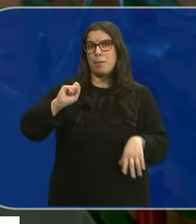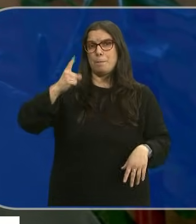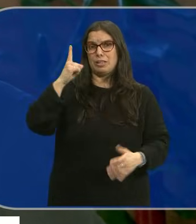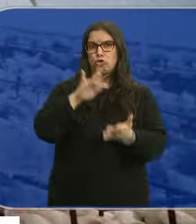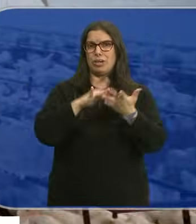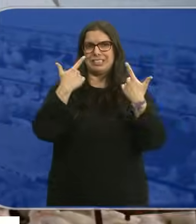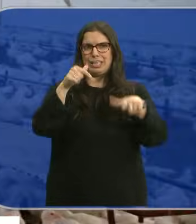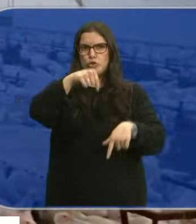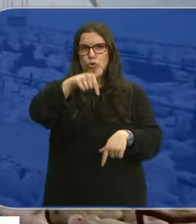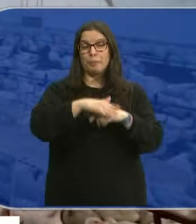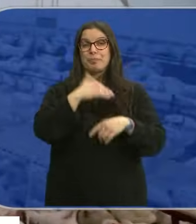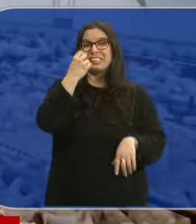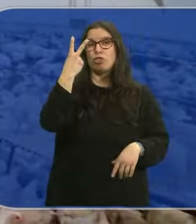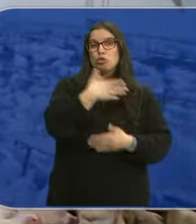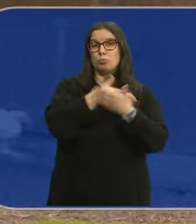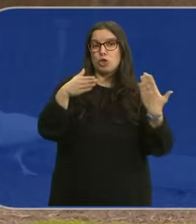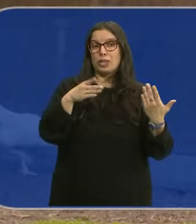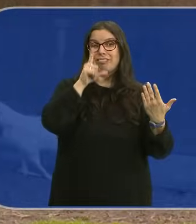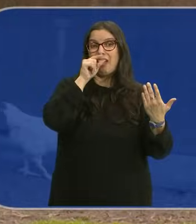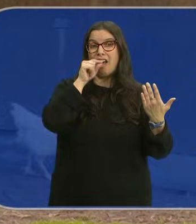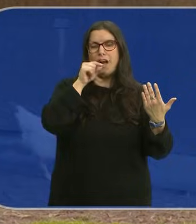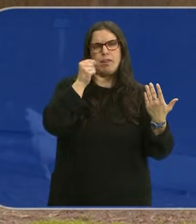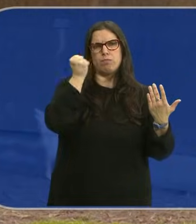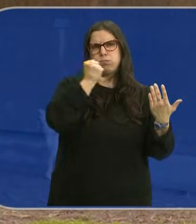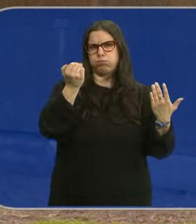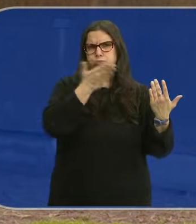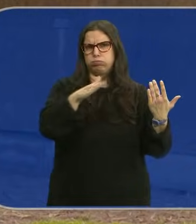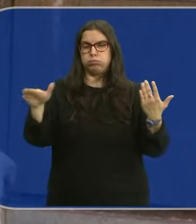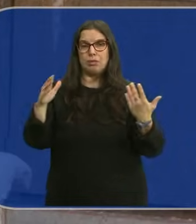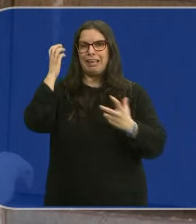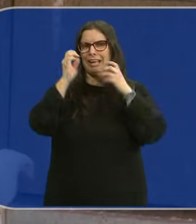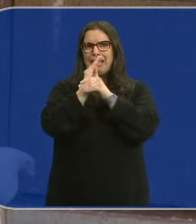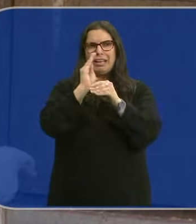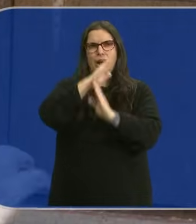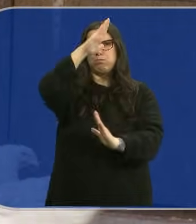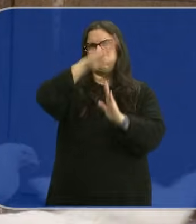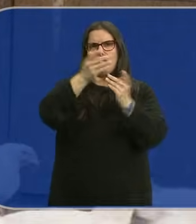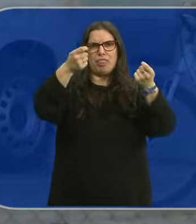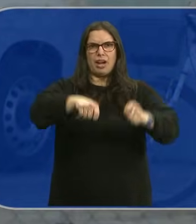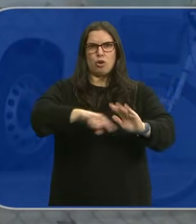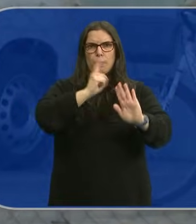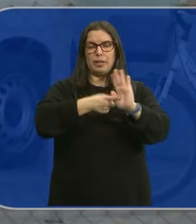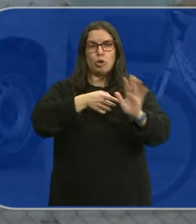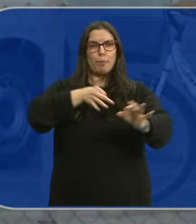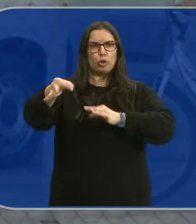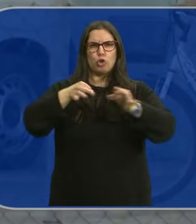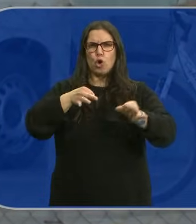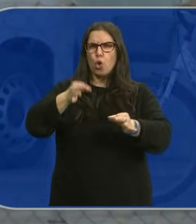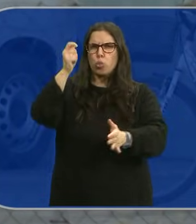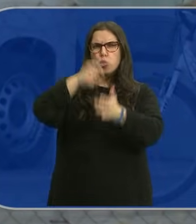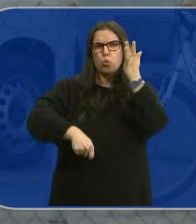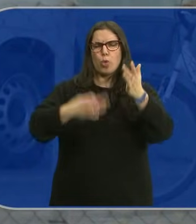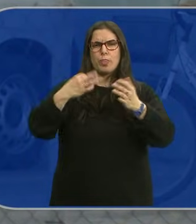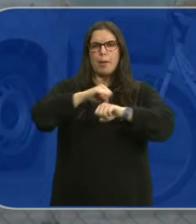podido tener el sector. Casi 2 millones de aves fueron sacrificadas y granjas obligadas a parar por completo. El protocolo es estricto: